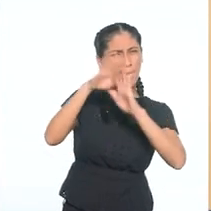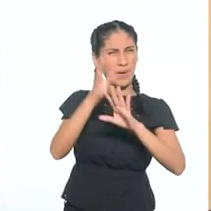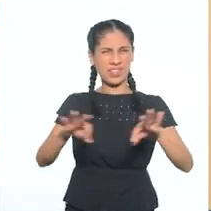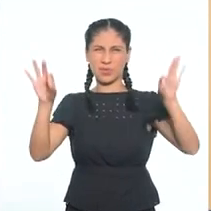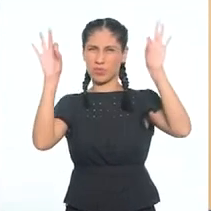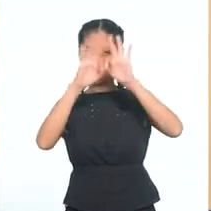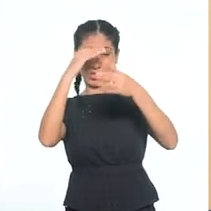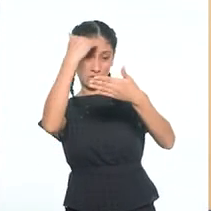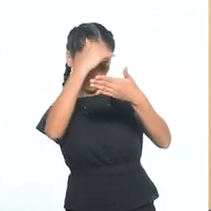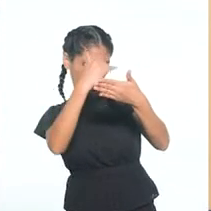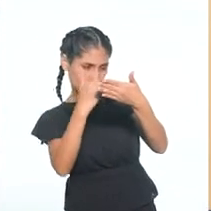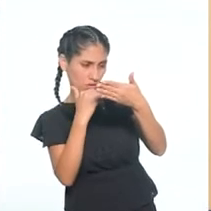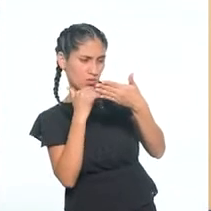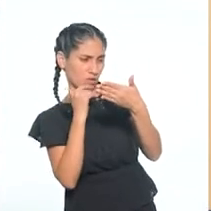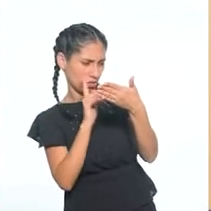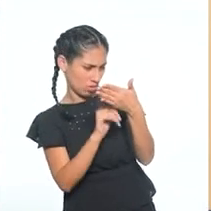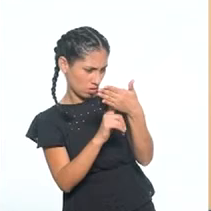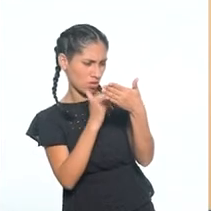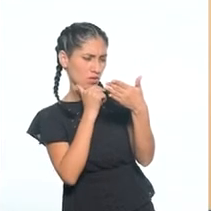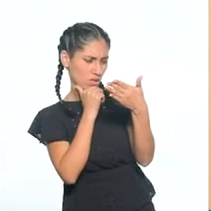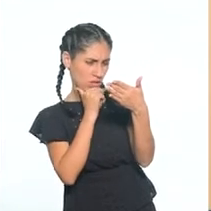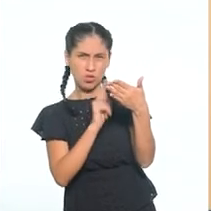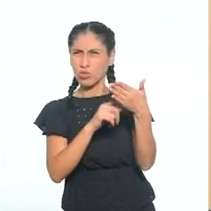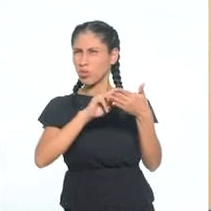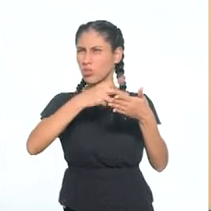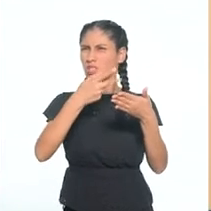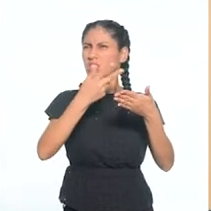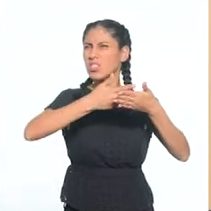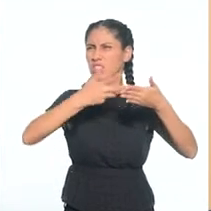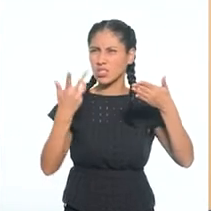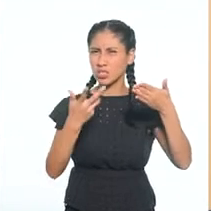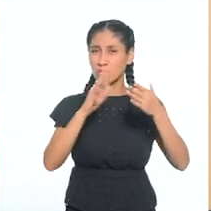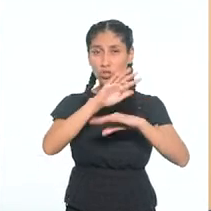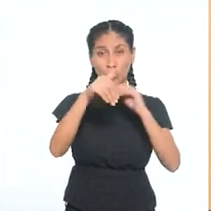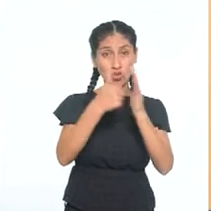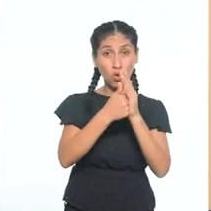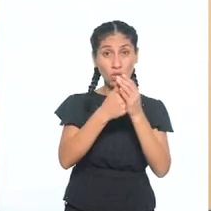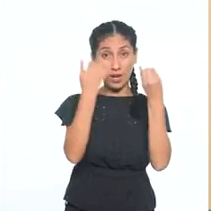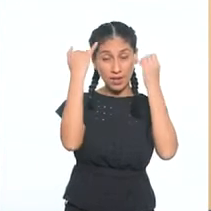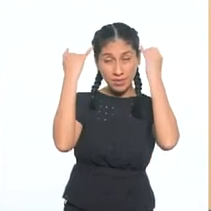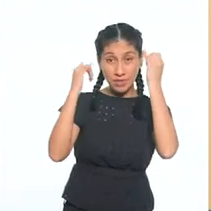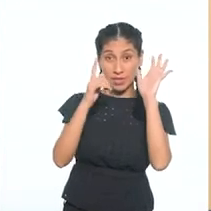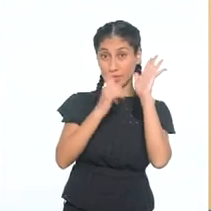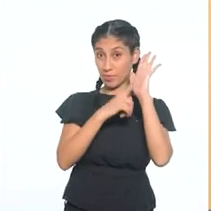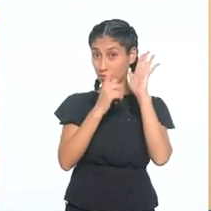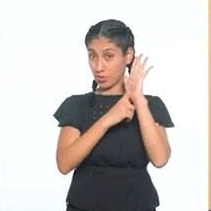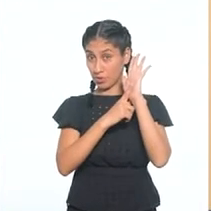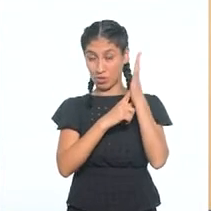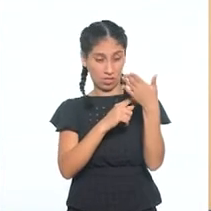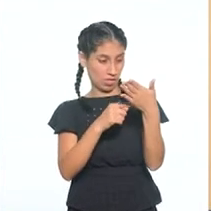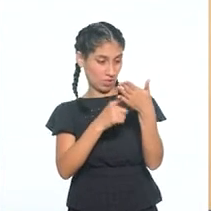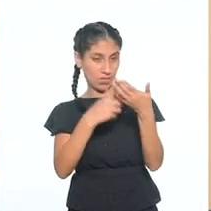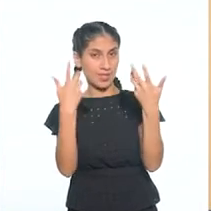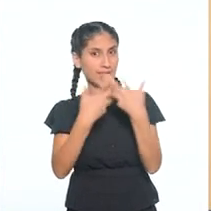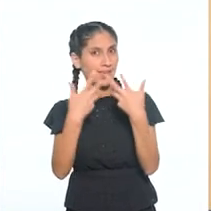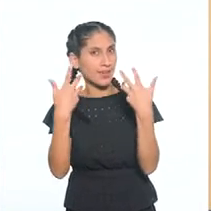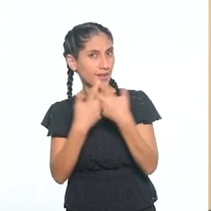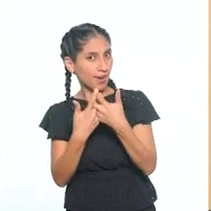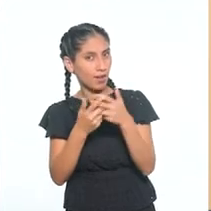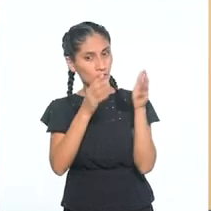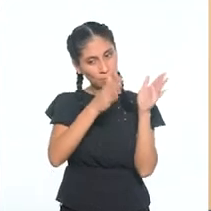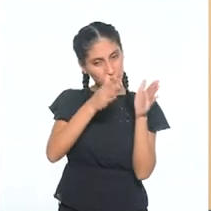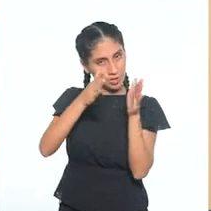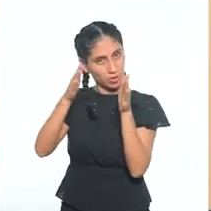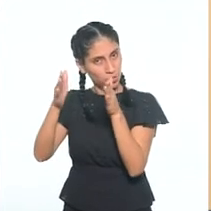es que el párrafo es una unidad de sentido eso quiere decir que todas las ideas presentadas en el párrafo deben estar relacionadas de